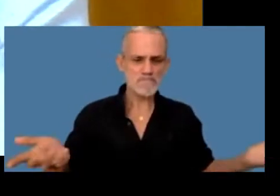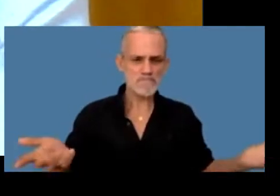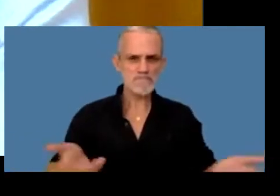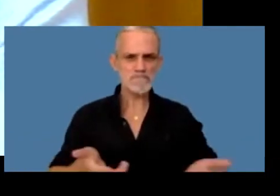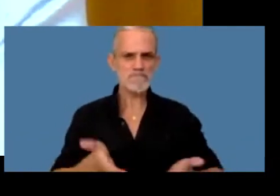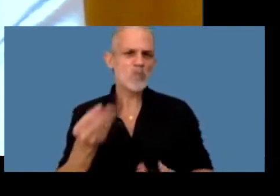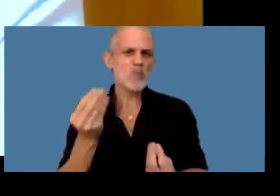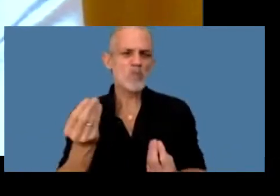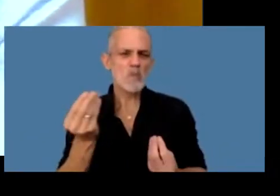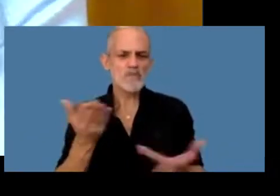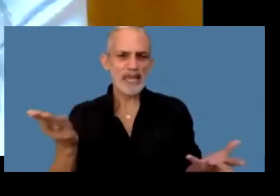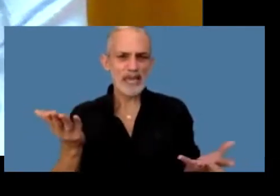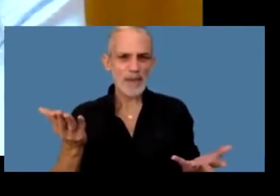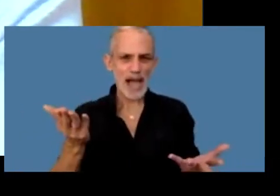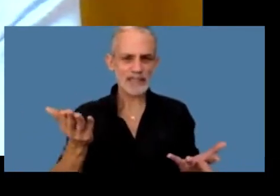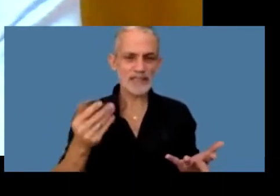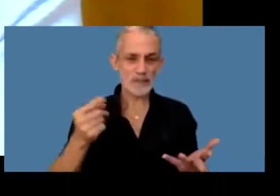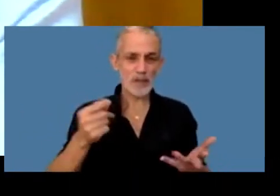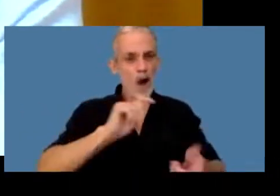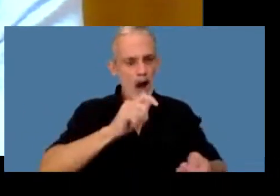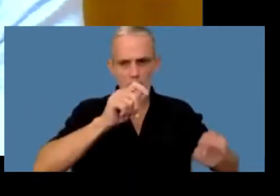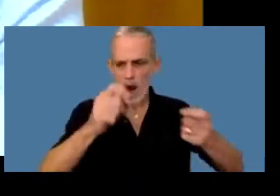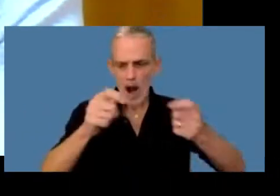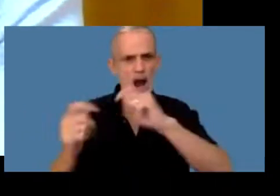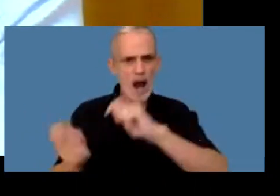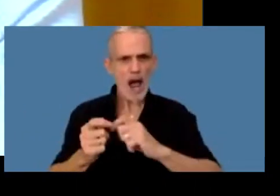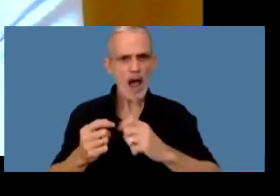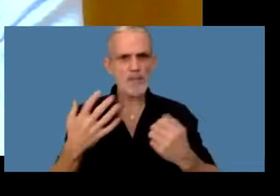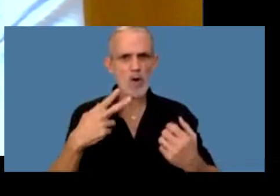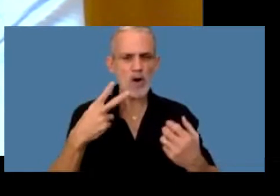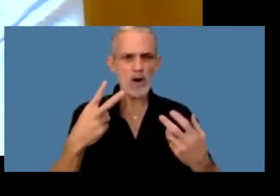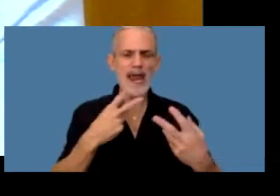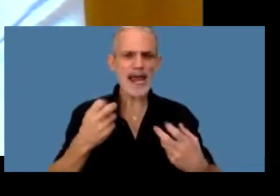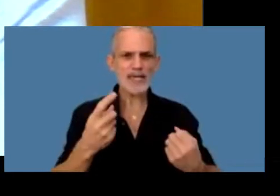pasando ahí, digamos? Y además, a pesar de todas las modificaciones y todas las energías que nos saca, digamos, ¿no?